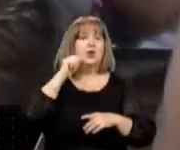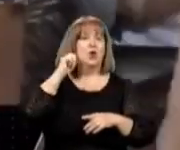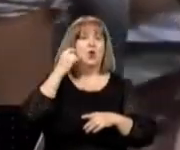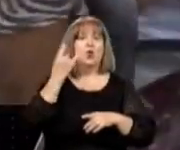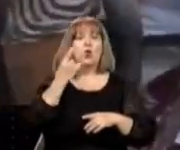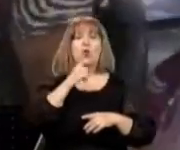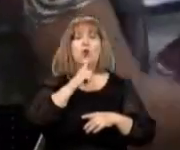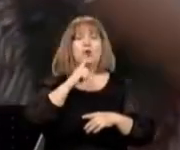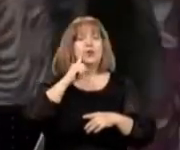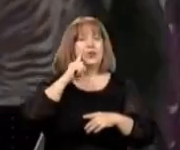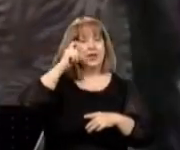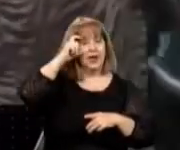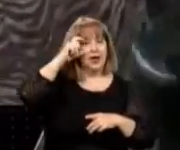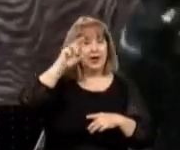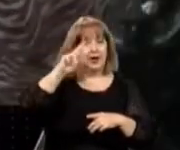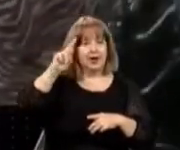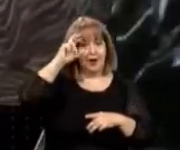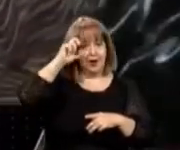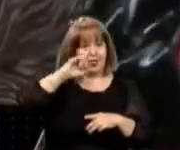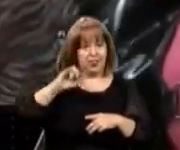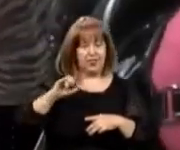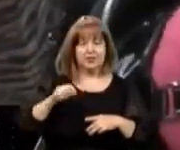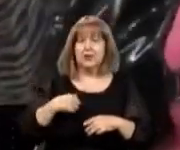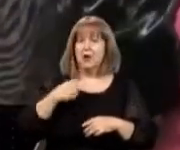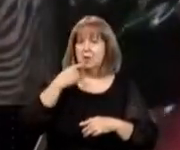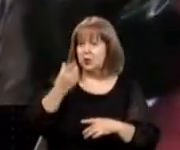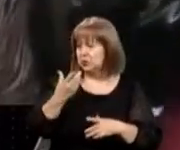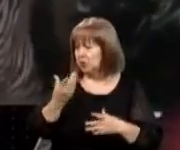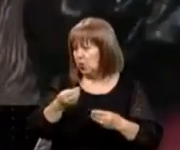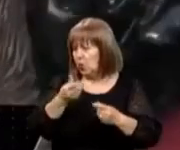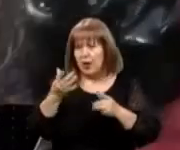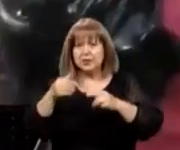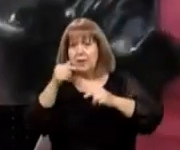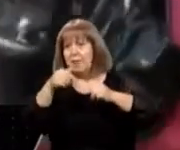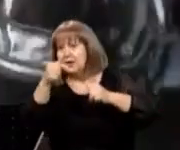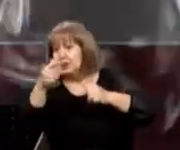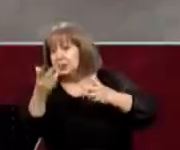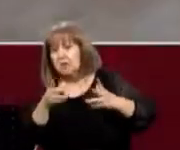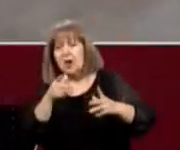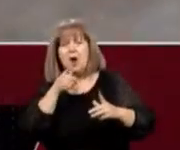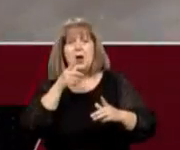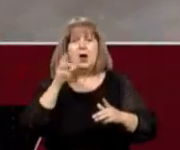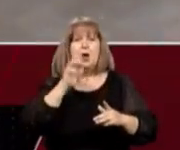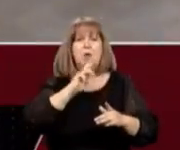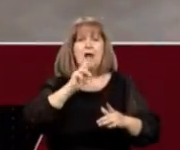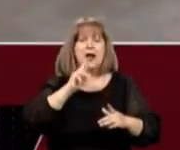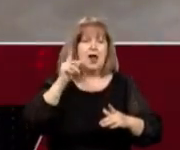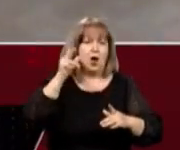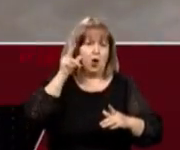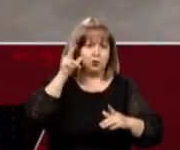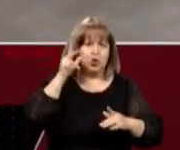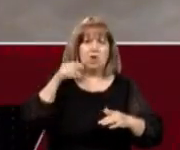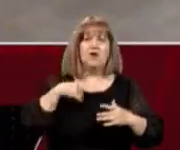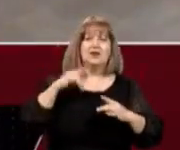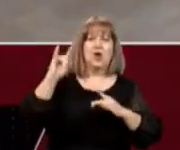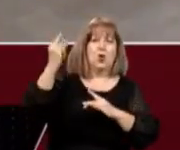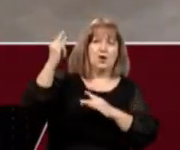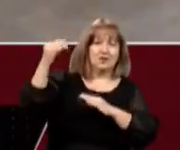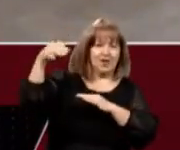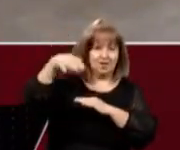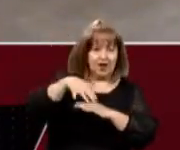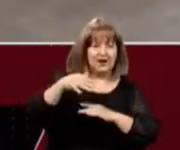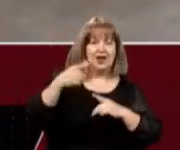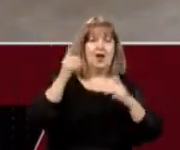gente. No sé cuánta gente dice la organización. Nosotros contamos 8 cuadras llenas de mujeres. Hace mucho tiempo sigue llegando gente de la universidad, sigue